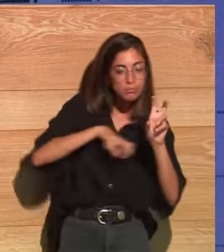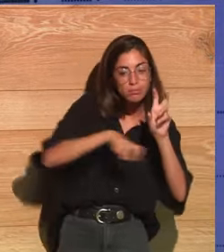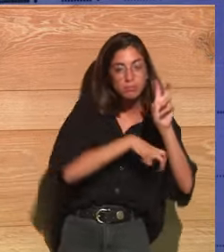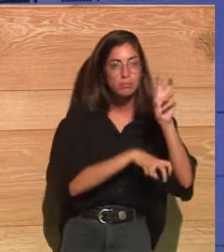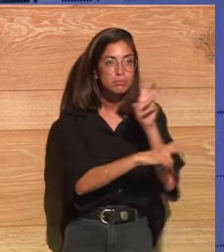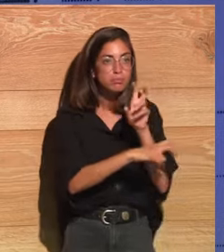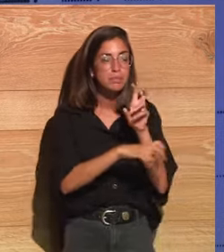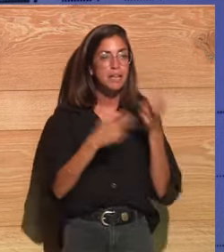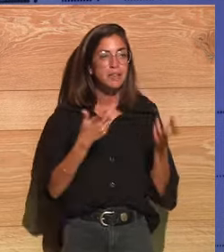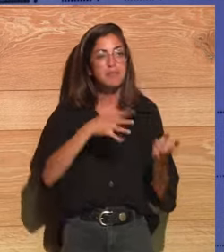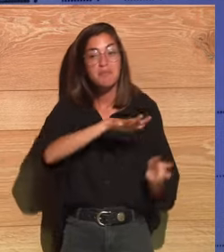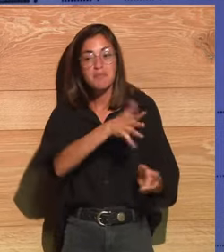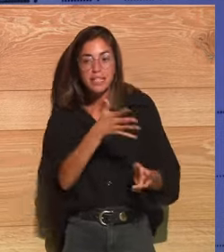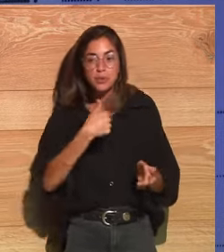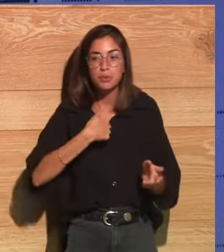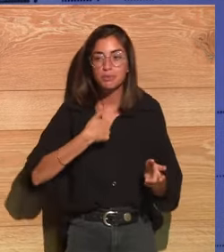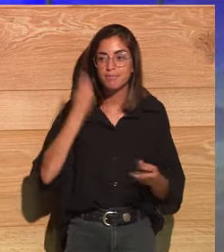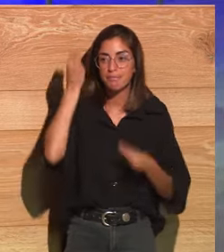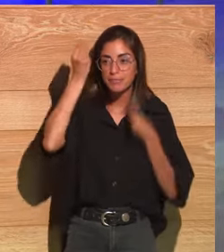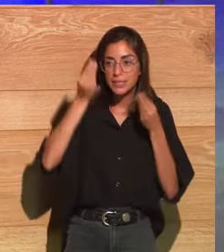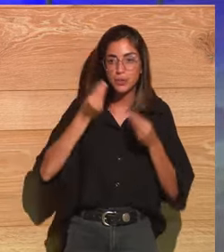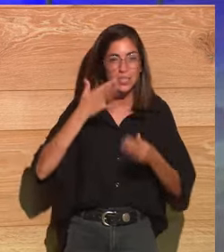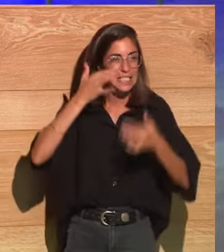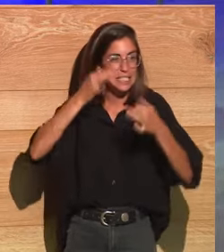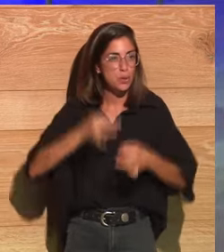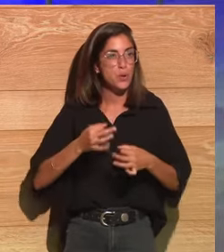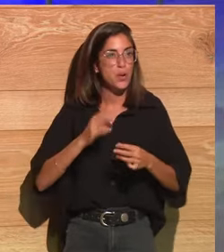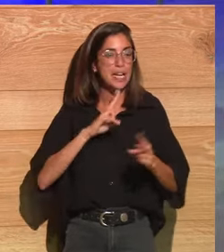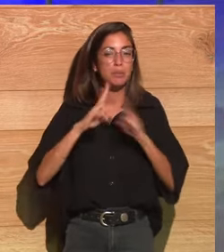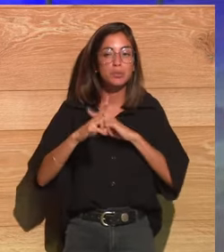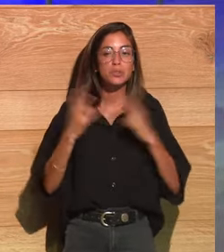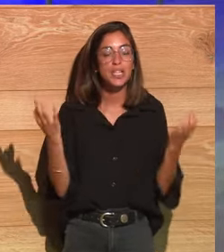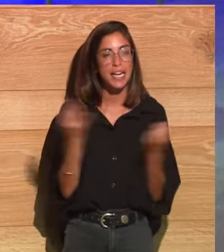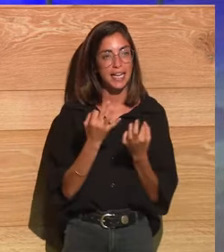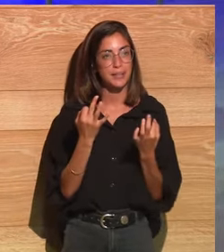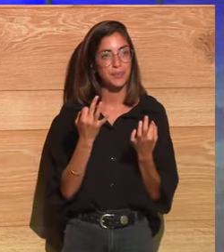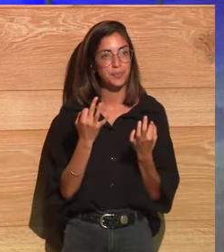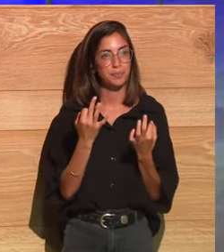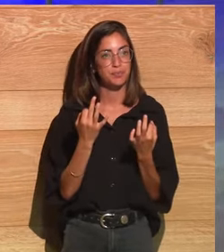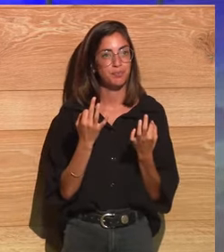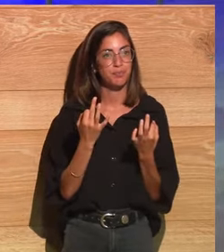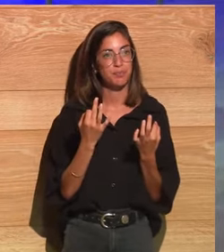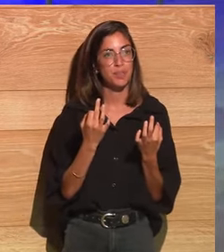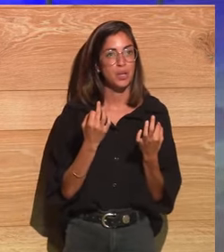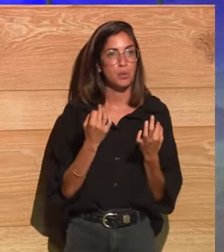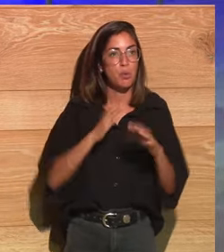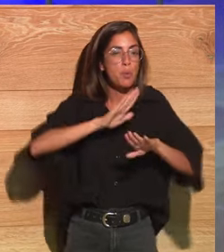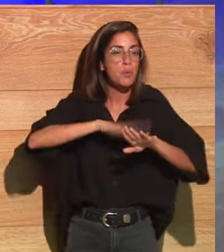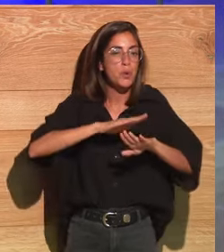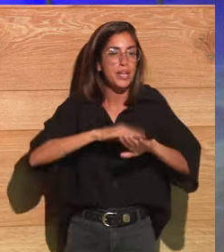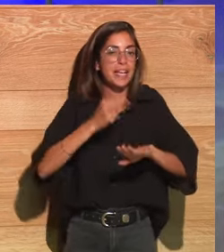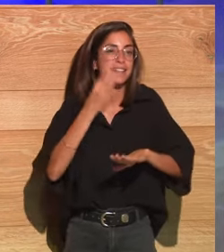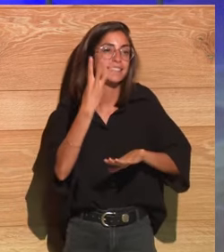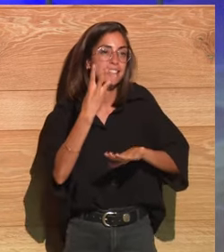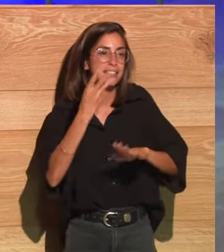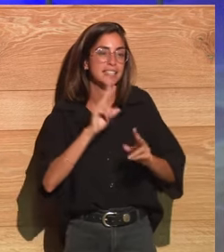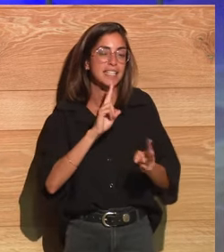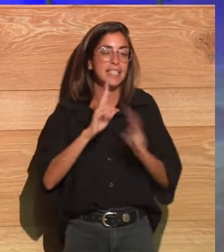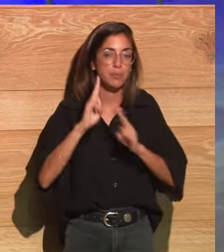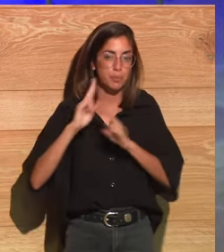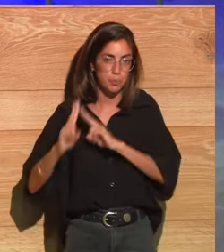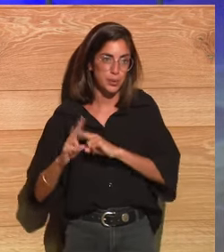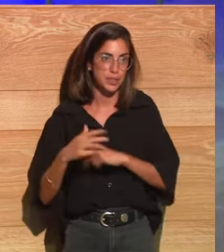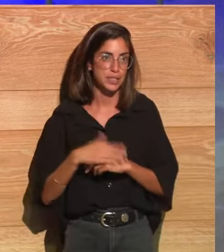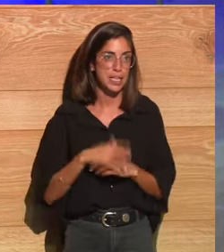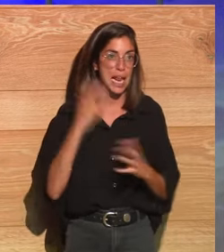o menos, casi diría yo, podemos estar seguros de que responden a uno de tres porqués, básicamente, ¿no? A los